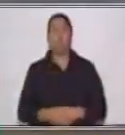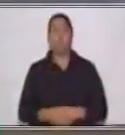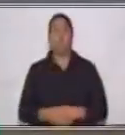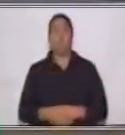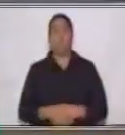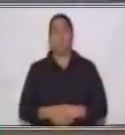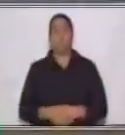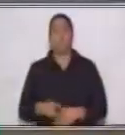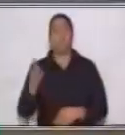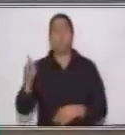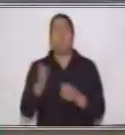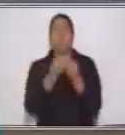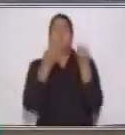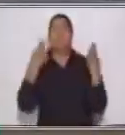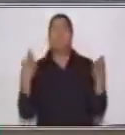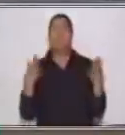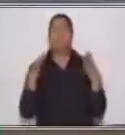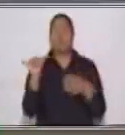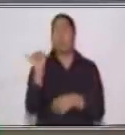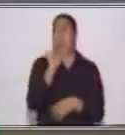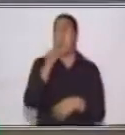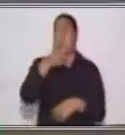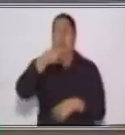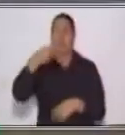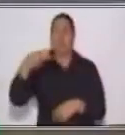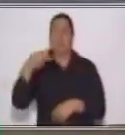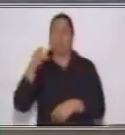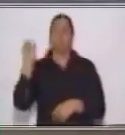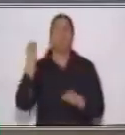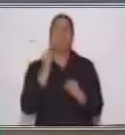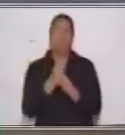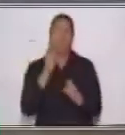signo igual y se cumple la igualdad.